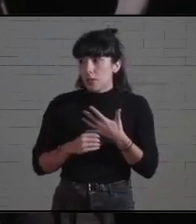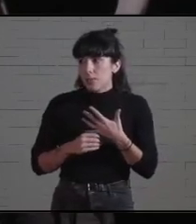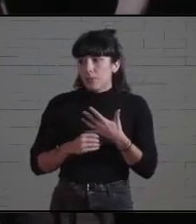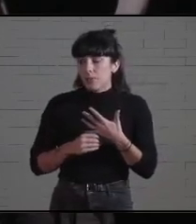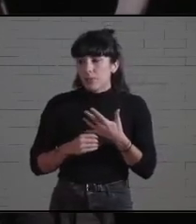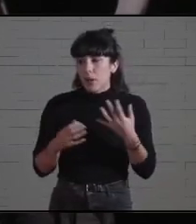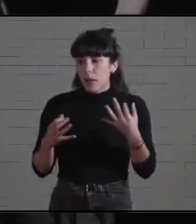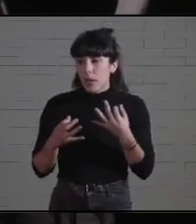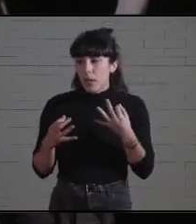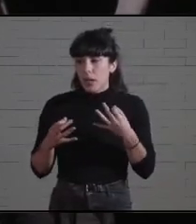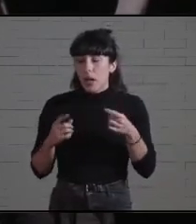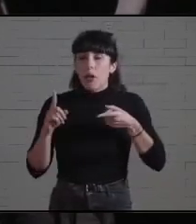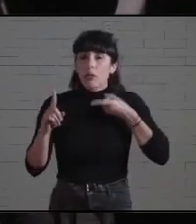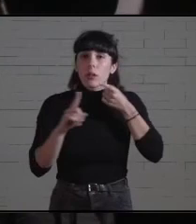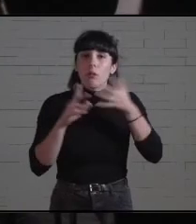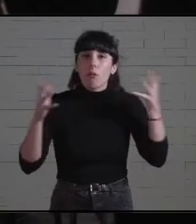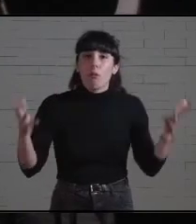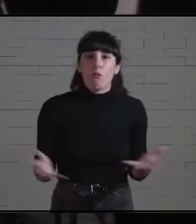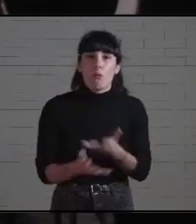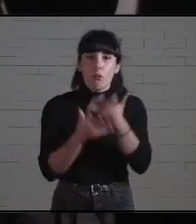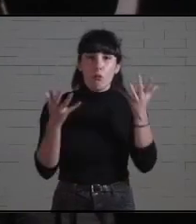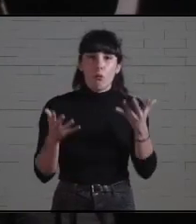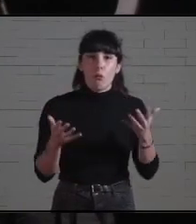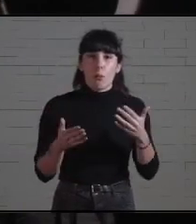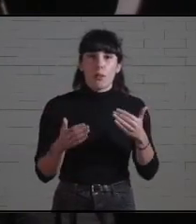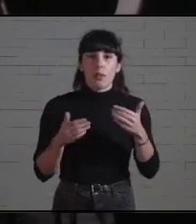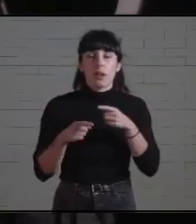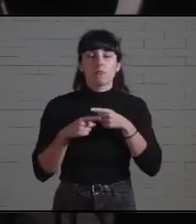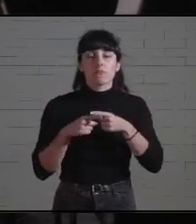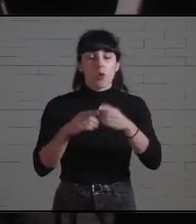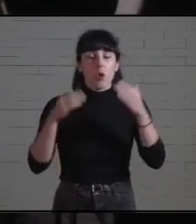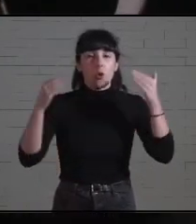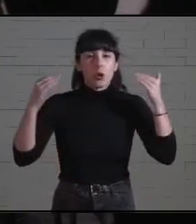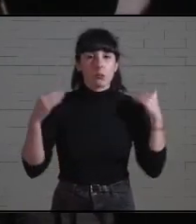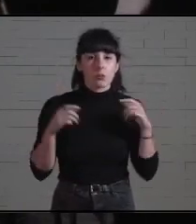fomentando esa corresponsabilidad con empresas y hay más,